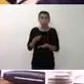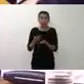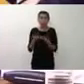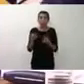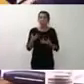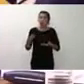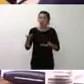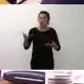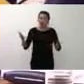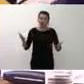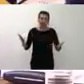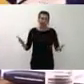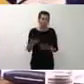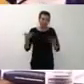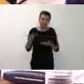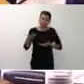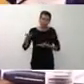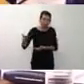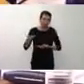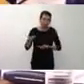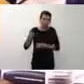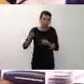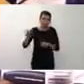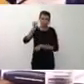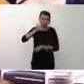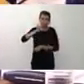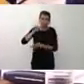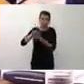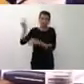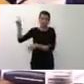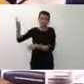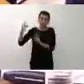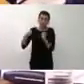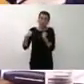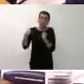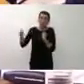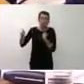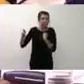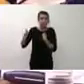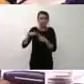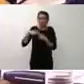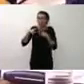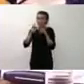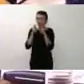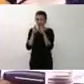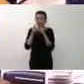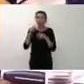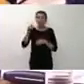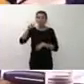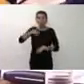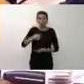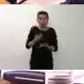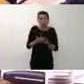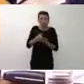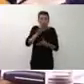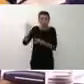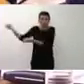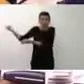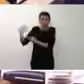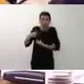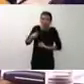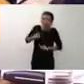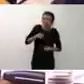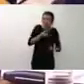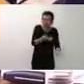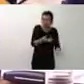atravesando por la peor de las calamidades en Venezuela. Hoy pediré lo que me han pedido que pida. Hoy suplicaré aquí